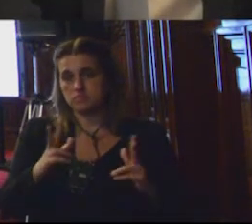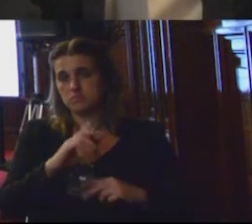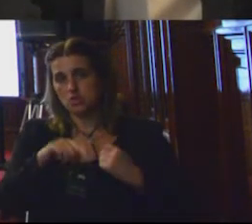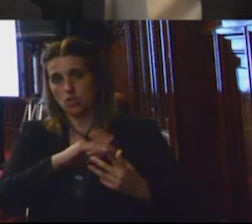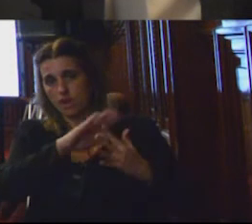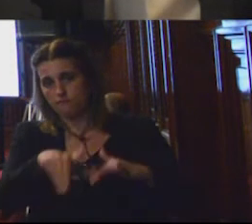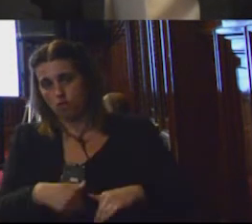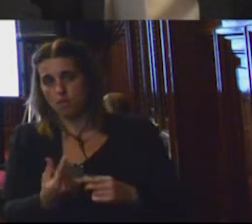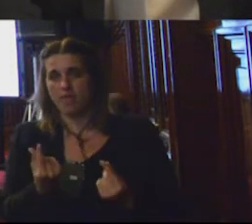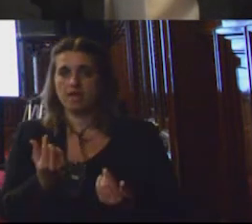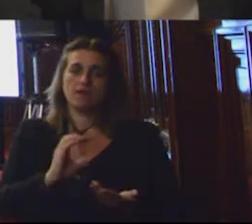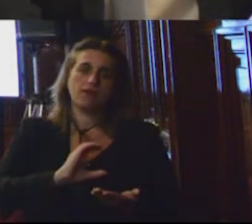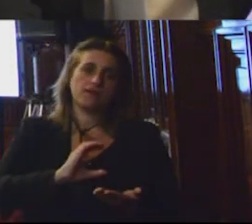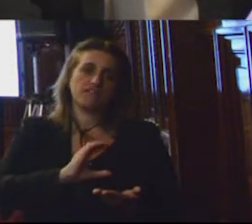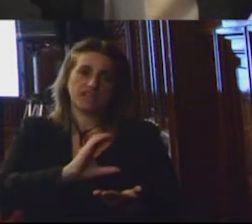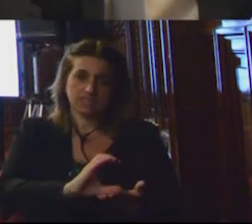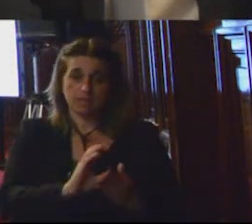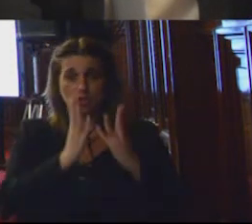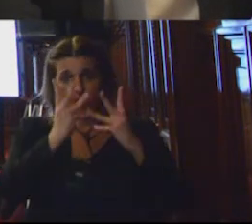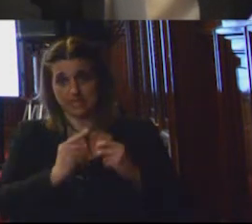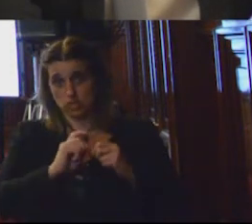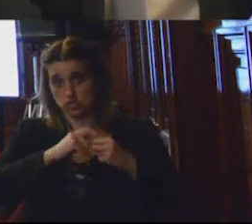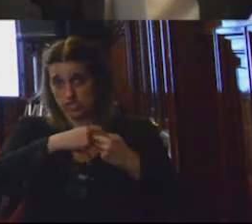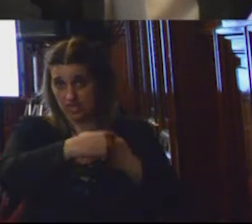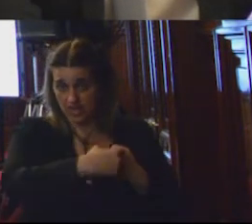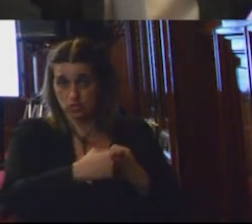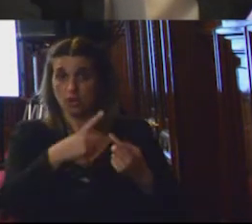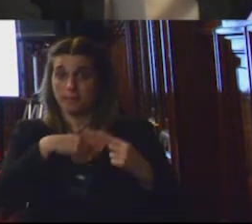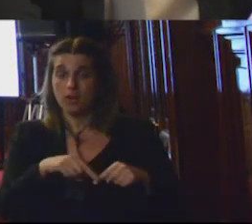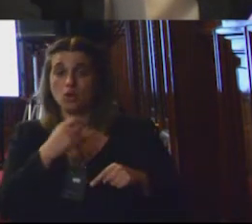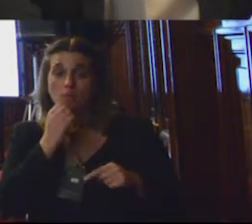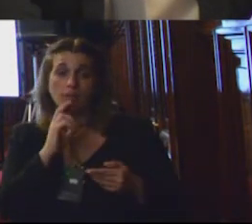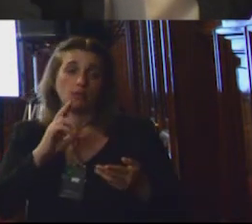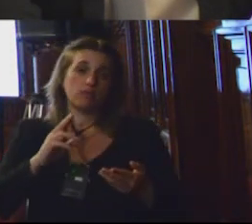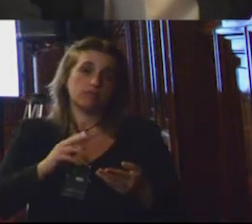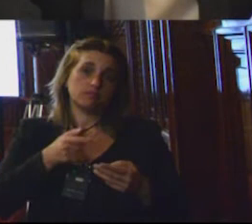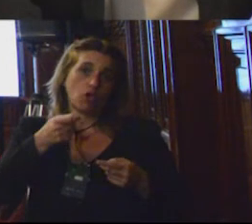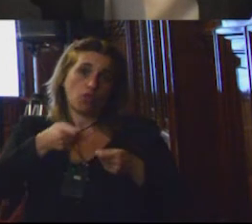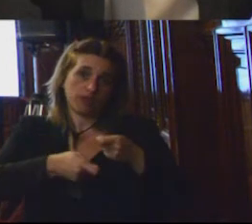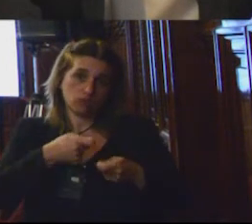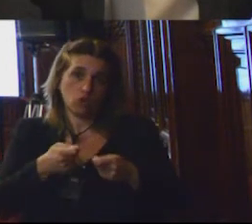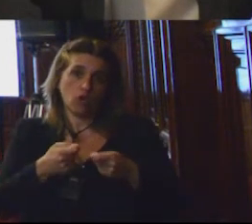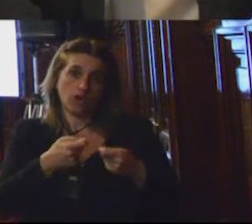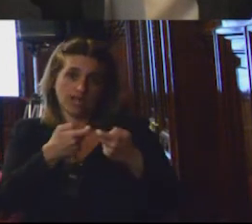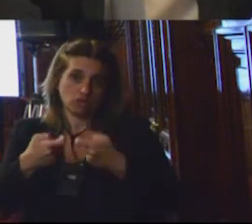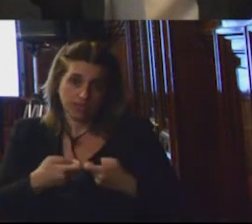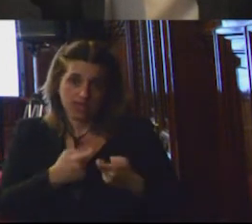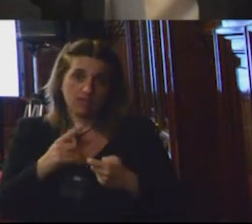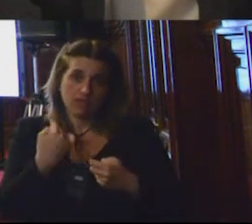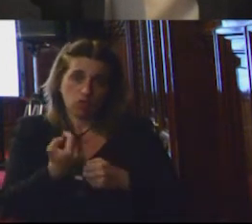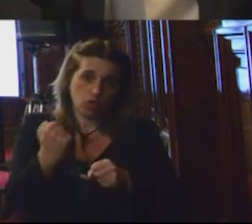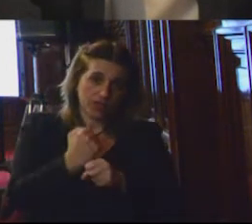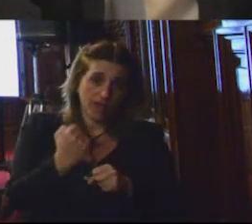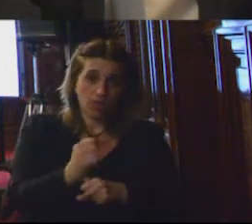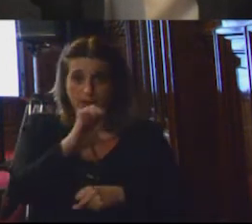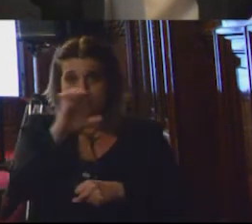financiamento da organização sindical não foram alteradas, como a contribuição associativa devida por todos os trabalhadores e empresas